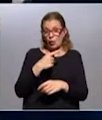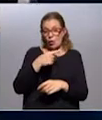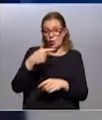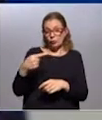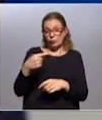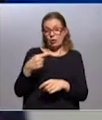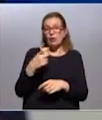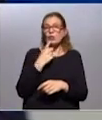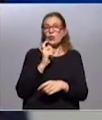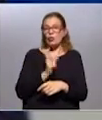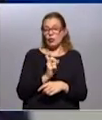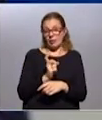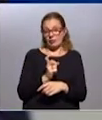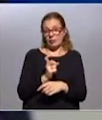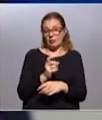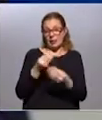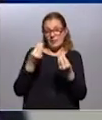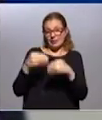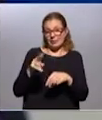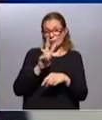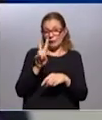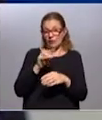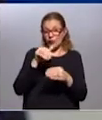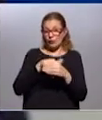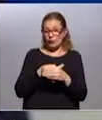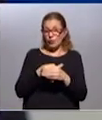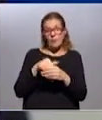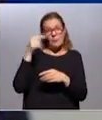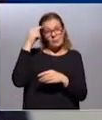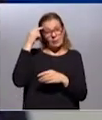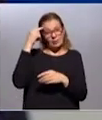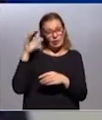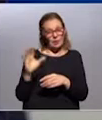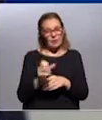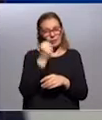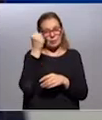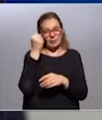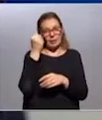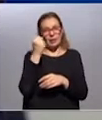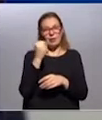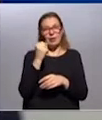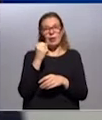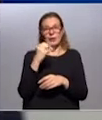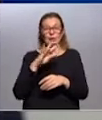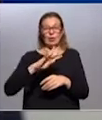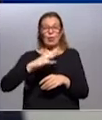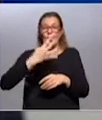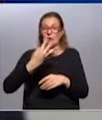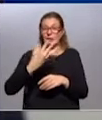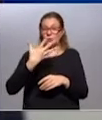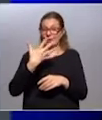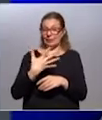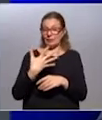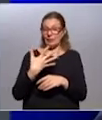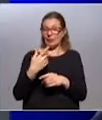línea el partido colorado la perdimos por 22 votos creemos que la vamos a recuperar que vamos a tener 44 de las 5 líneas